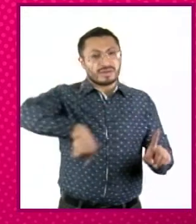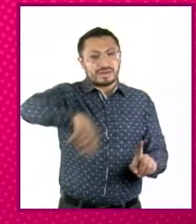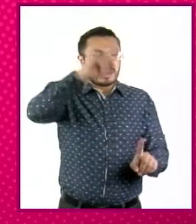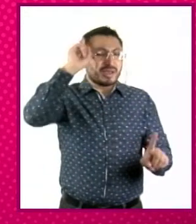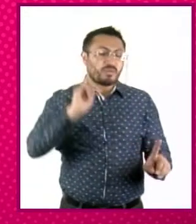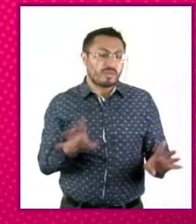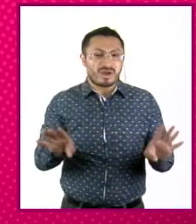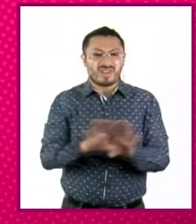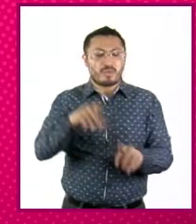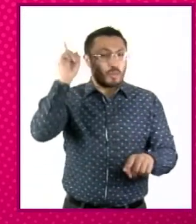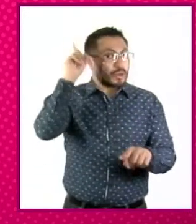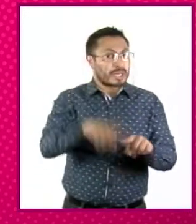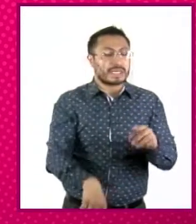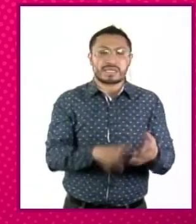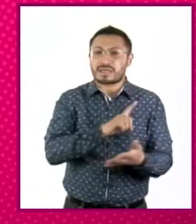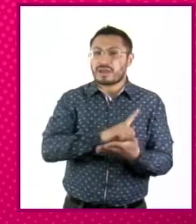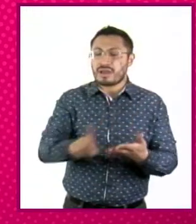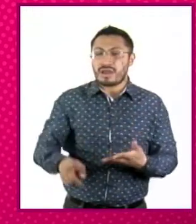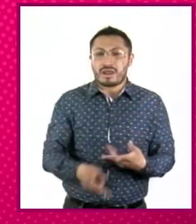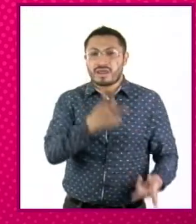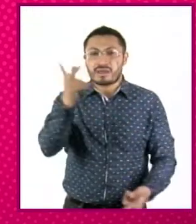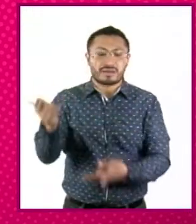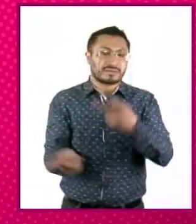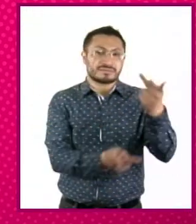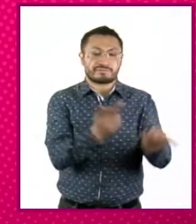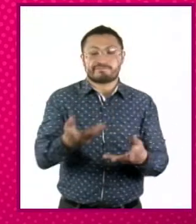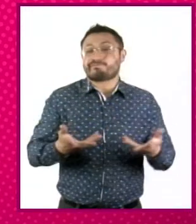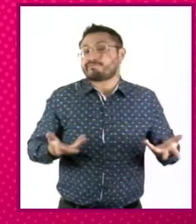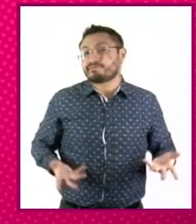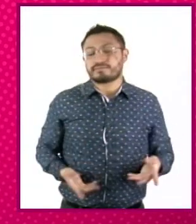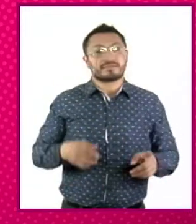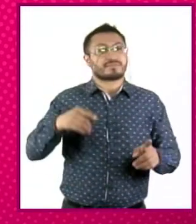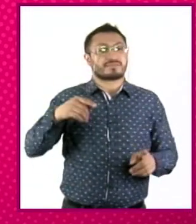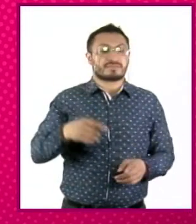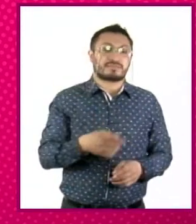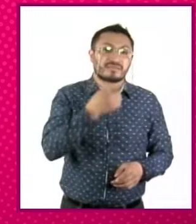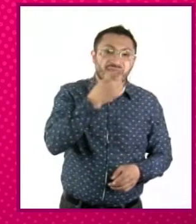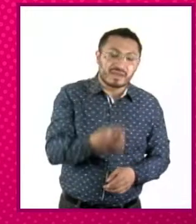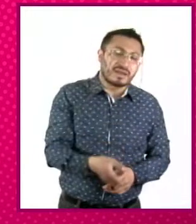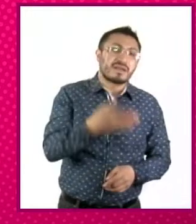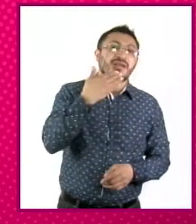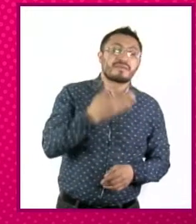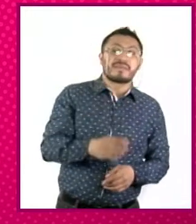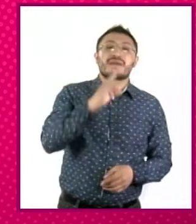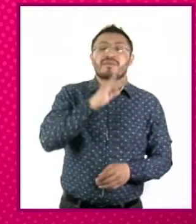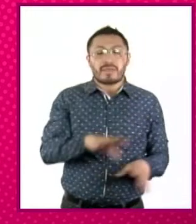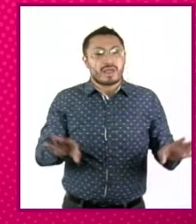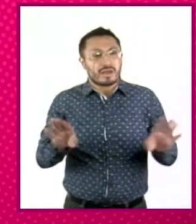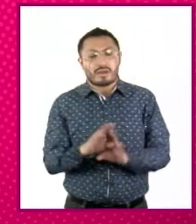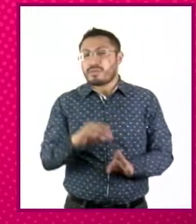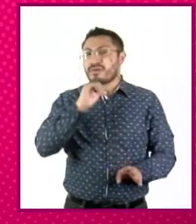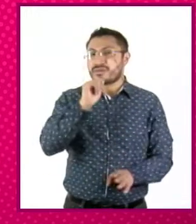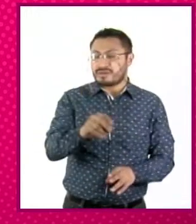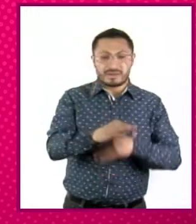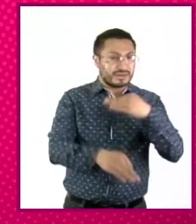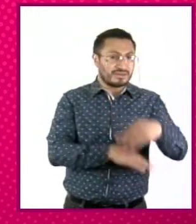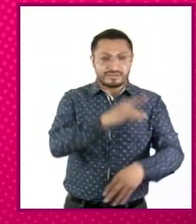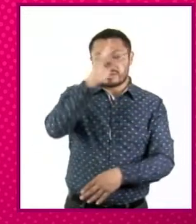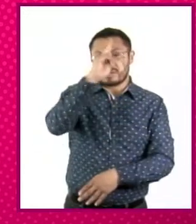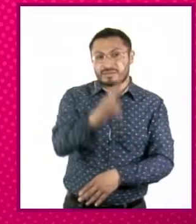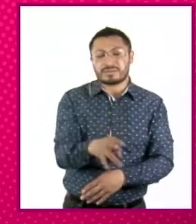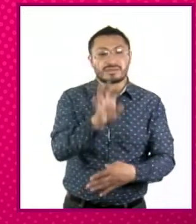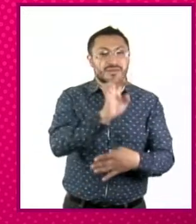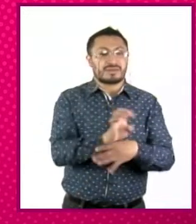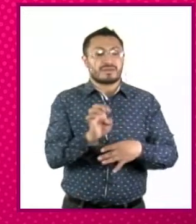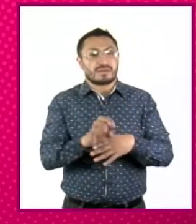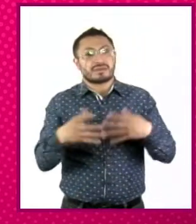privado incluso el derecho de cuestionar, ¿no?, de decir que estaba bien o que estaba mal. Entonces, cuando le